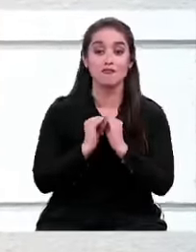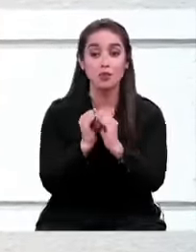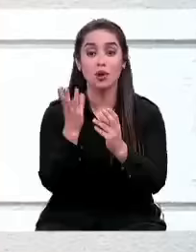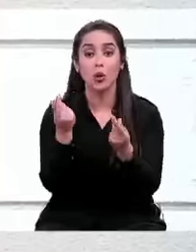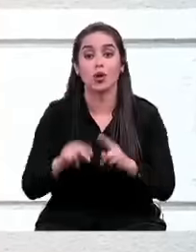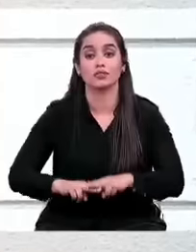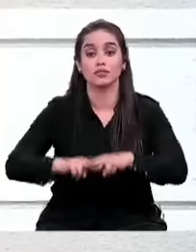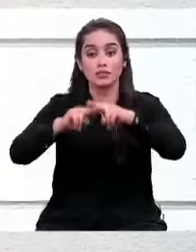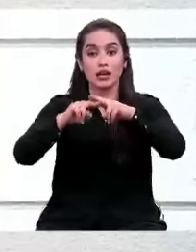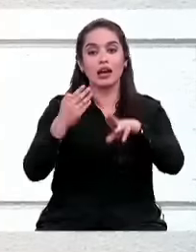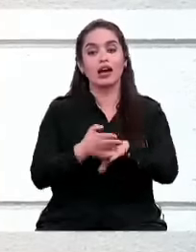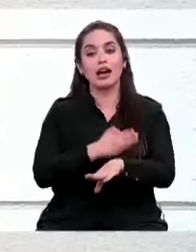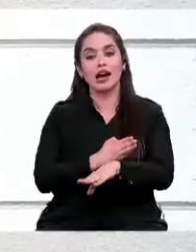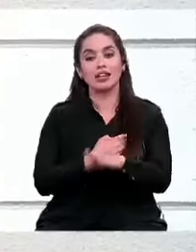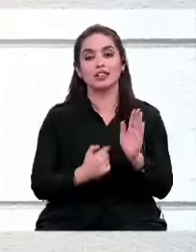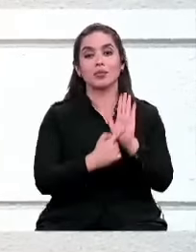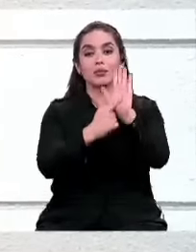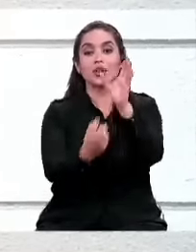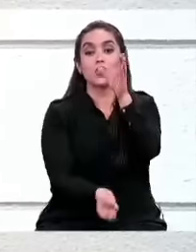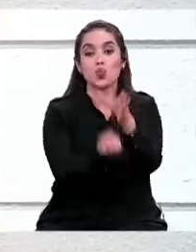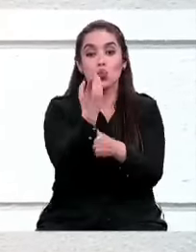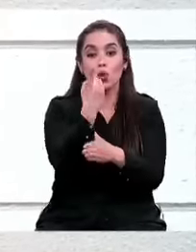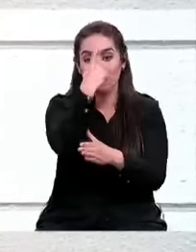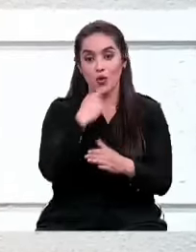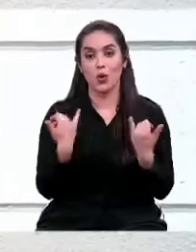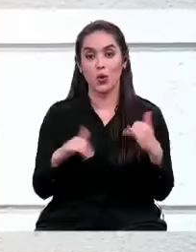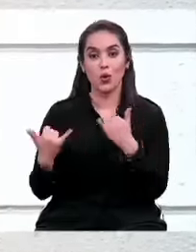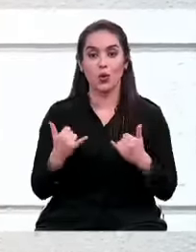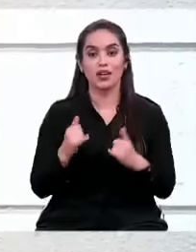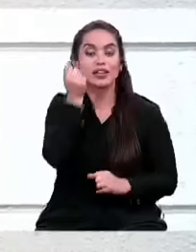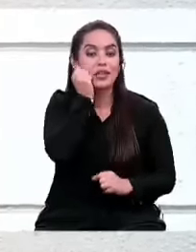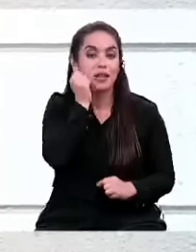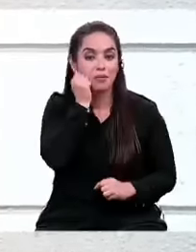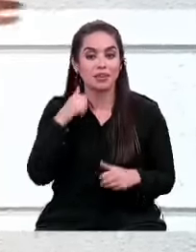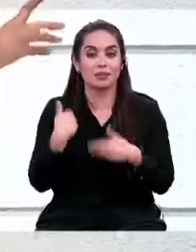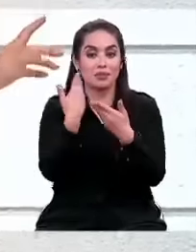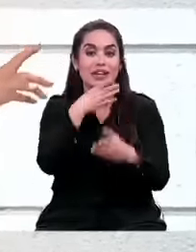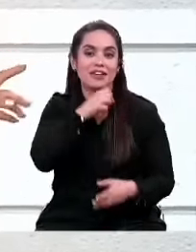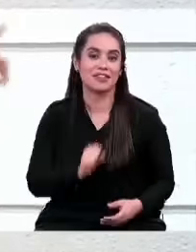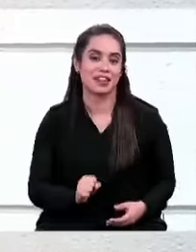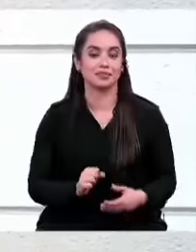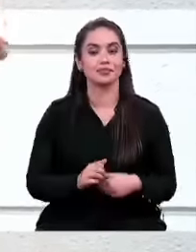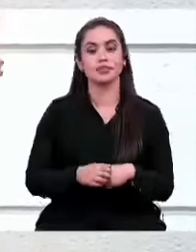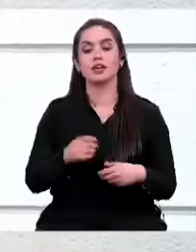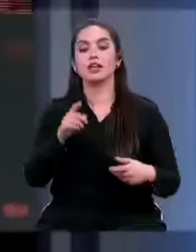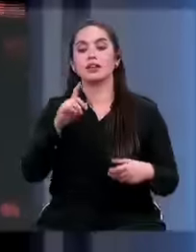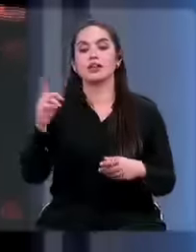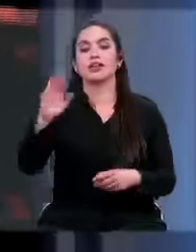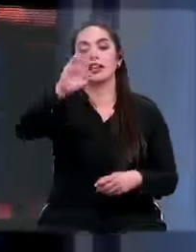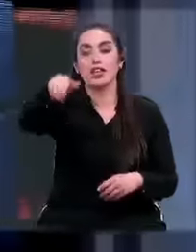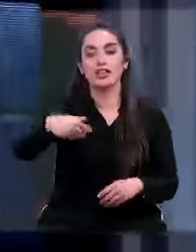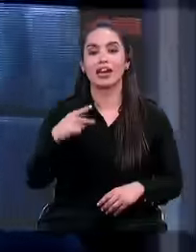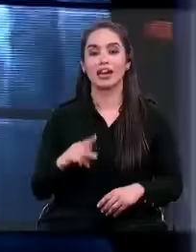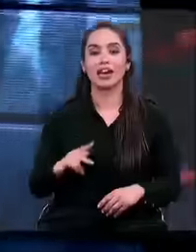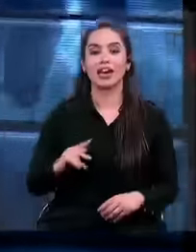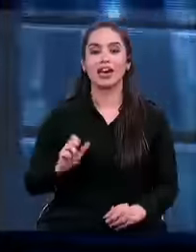dar en exclusiva, mostrar nuestro nuevo juguete de Plástico Marambio para esta Navidad. Quiero dejar con ustedes Kent Marambio.